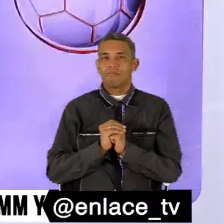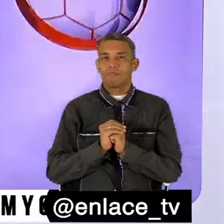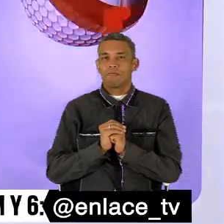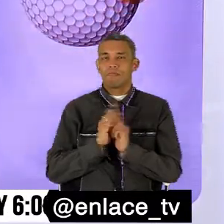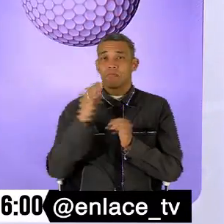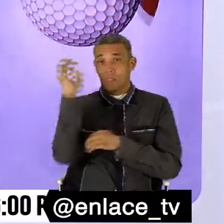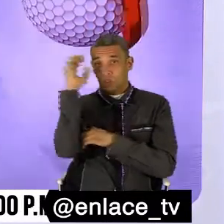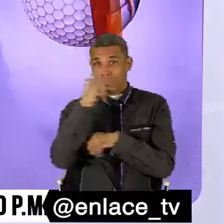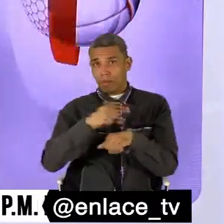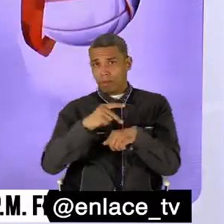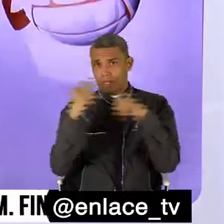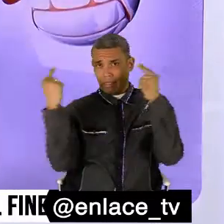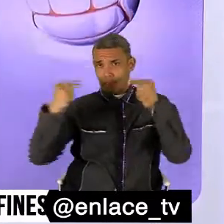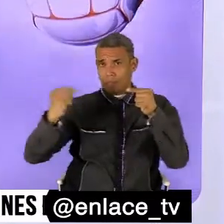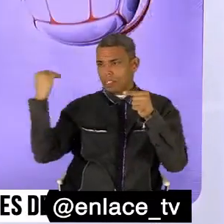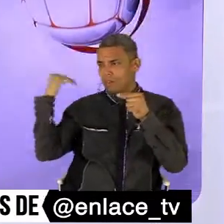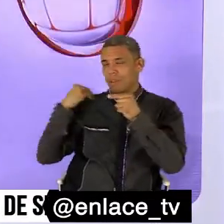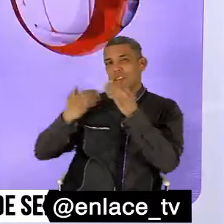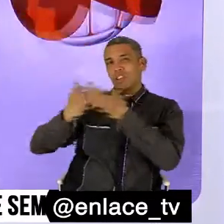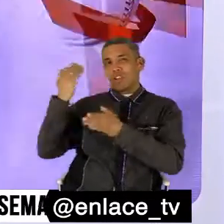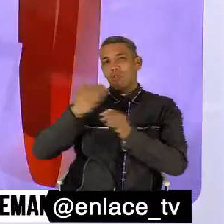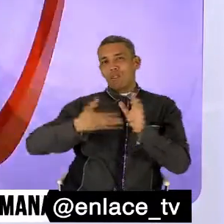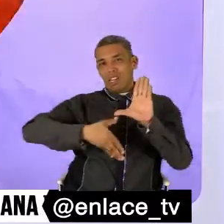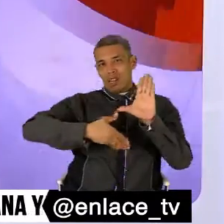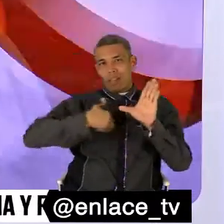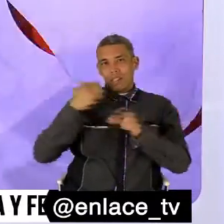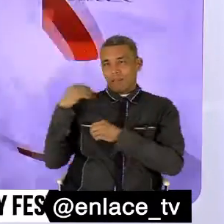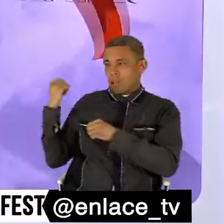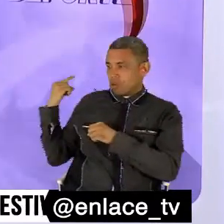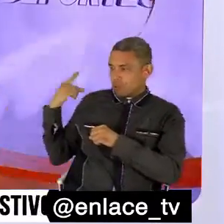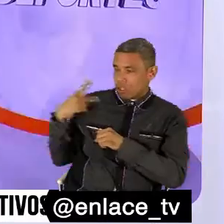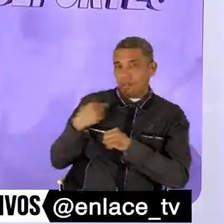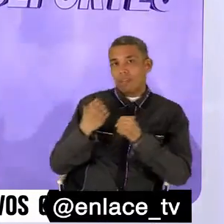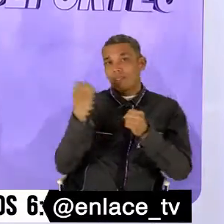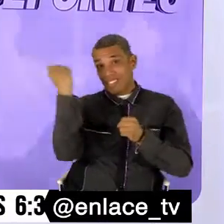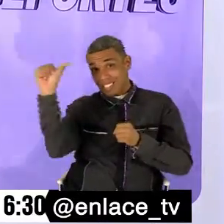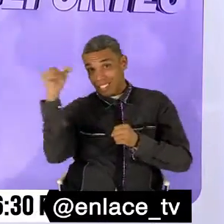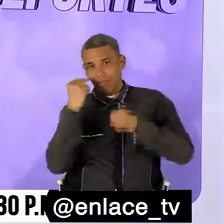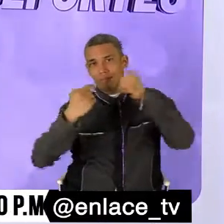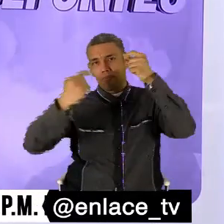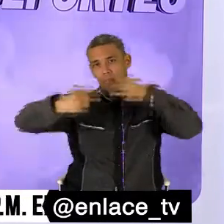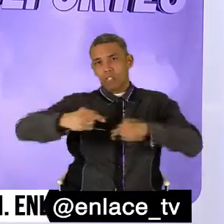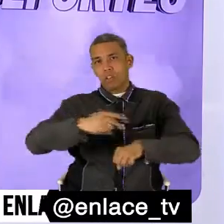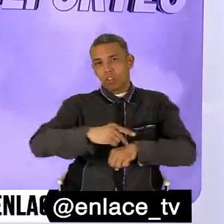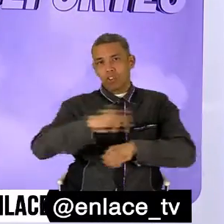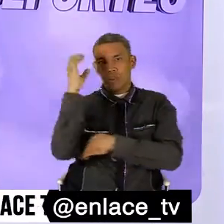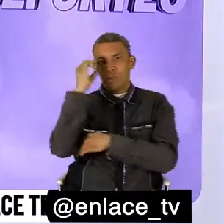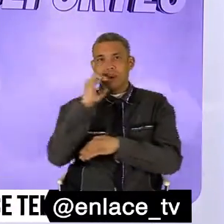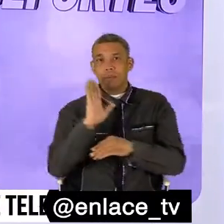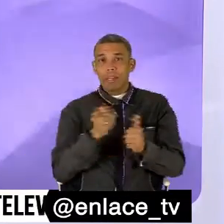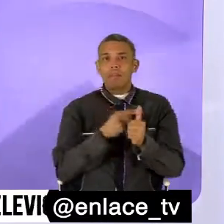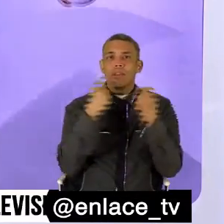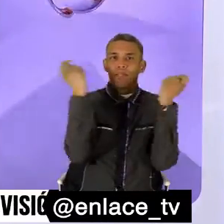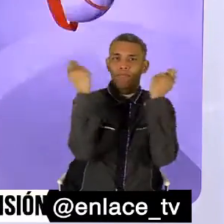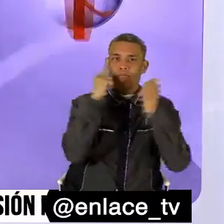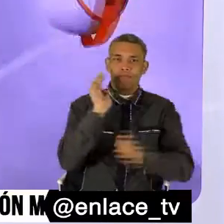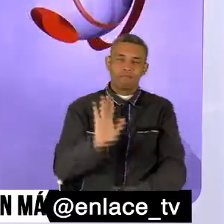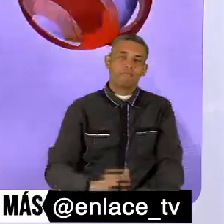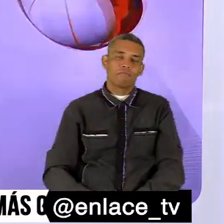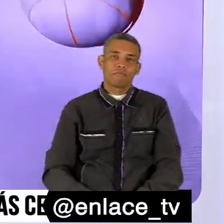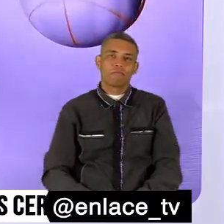partido número 10 de la Copa América Centenario. Información en minutos, es el momento de nuestros patrocinadores. Ya regresamos.